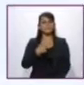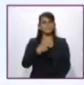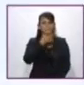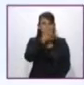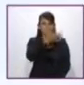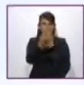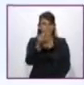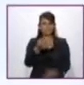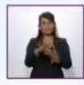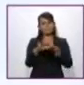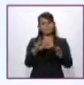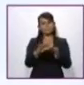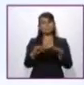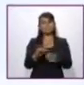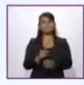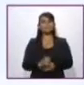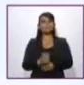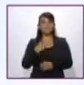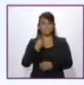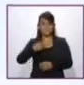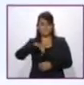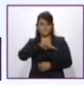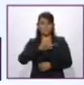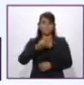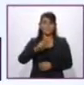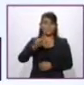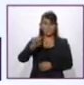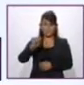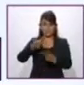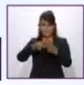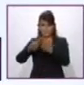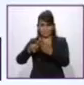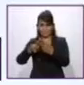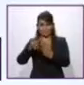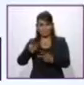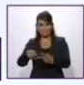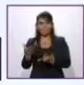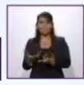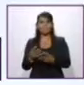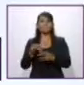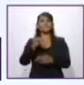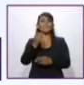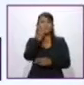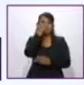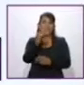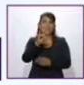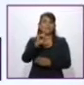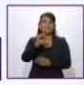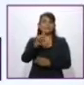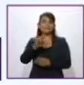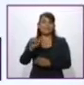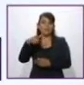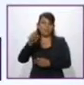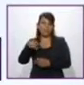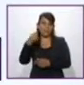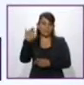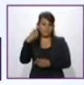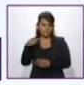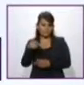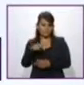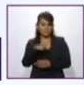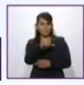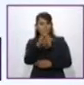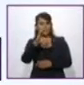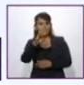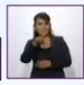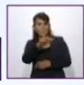en el PT, Celia, somos la verdadera izquierda queretana. Y bueno, aquí vamos a ver que su